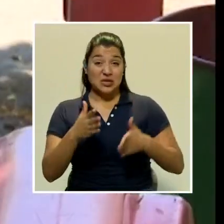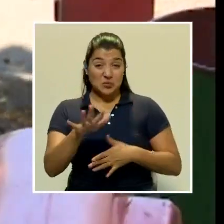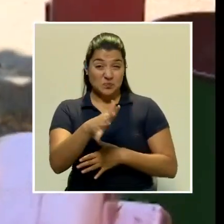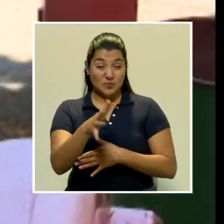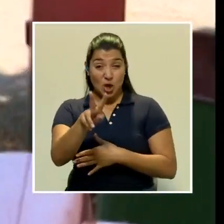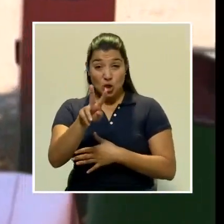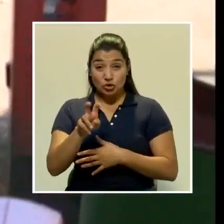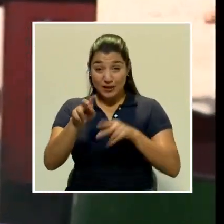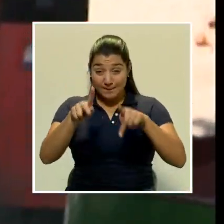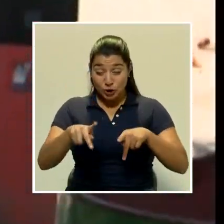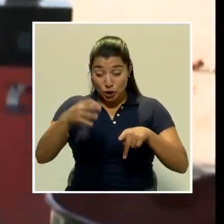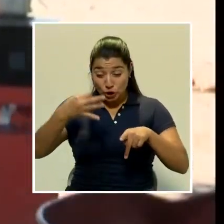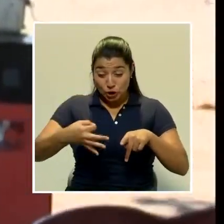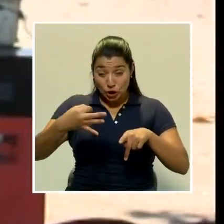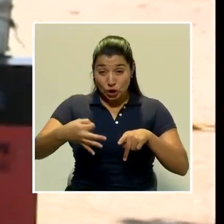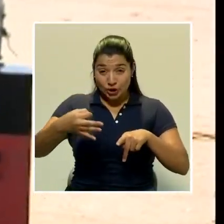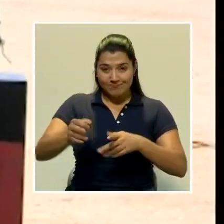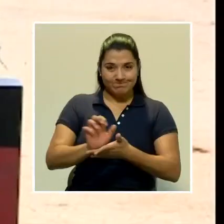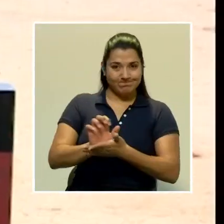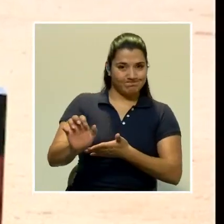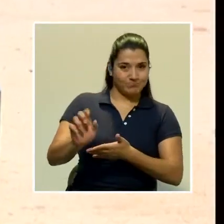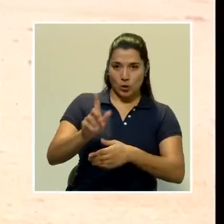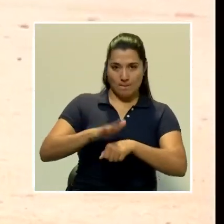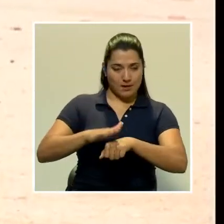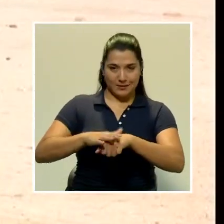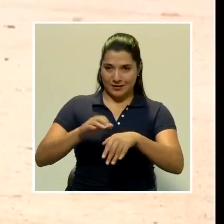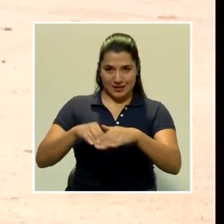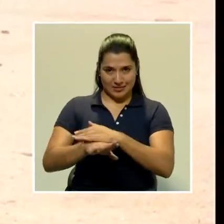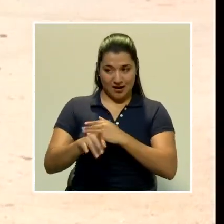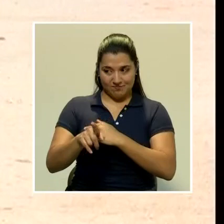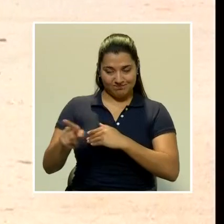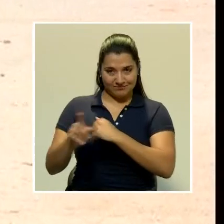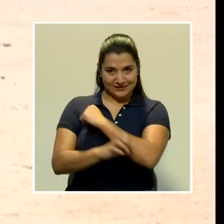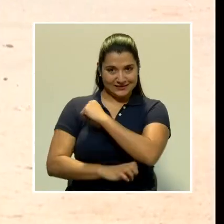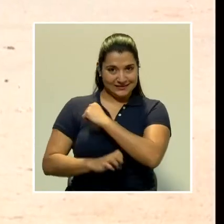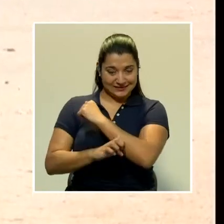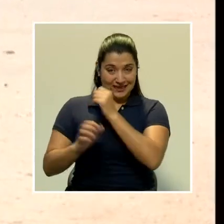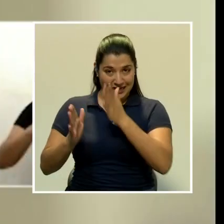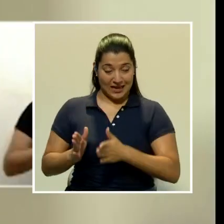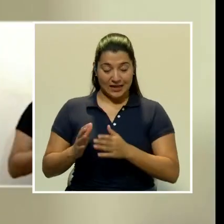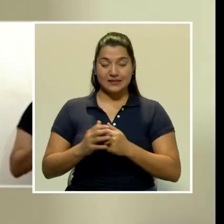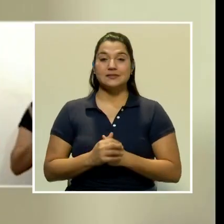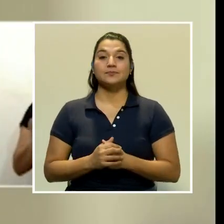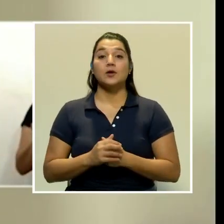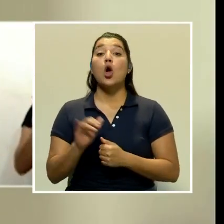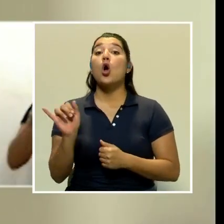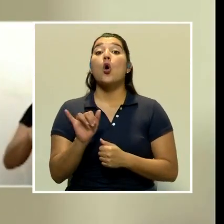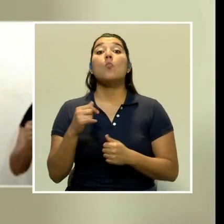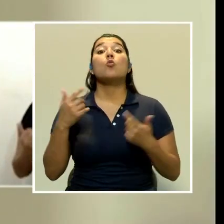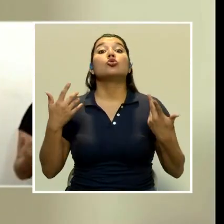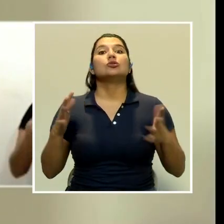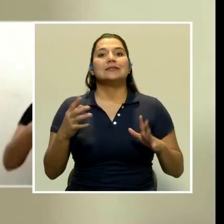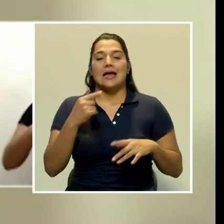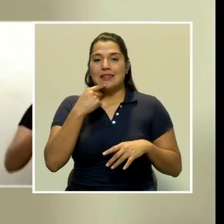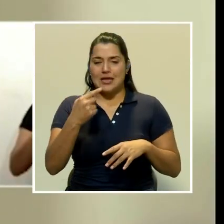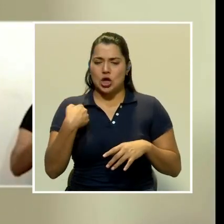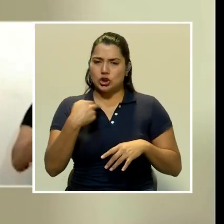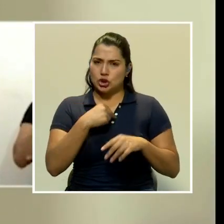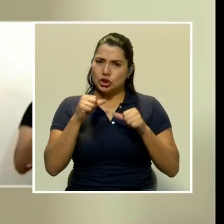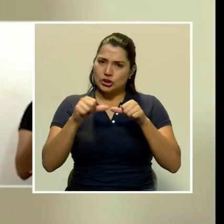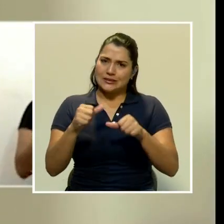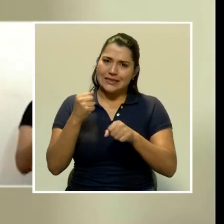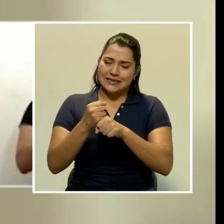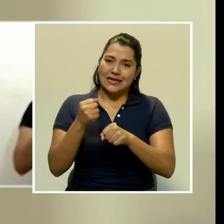200 personas por día son rechazadas. El pico más alto se registró semanas atrás. Y como les digo, vamos a seguir trabajando, vamos a